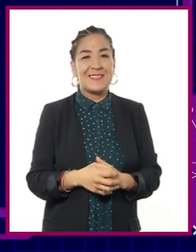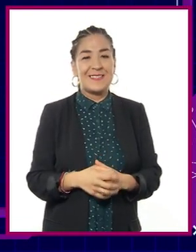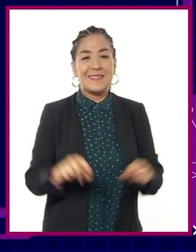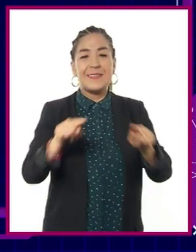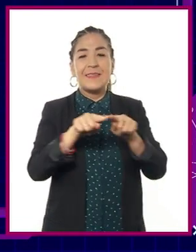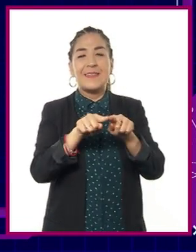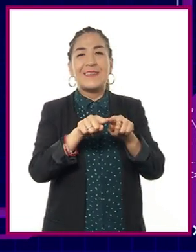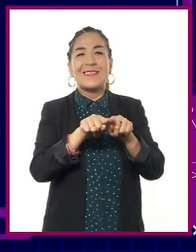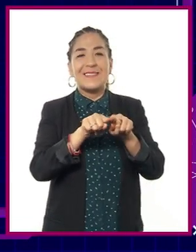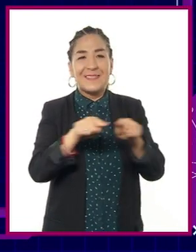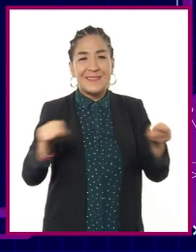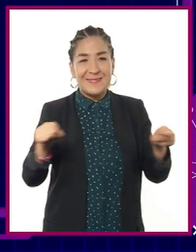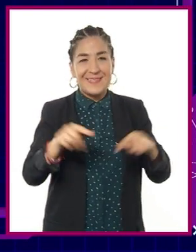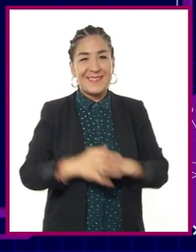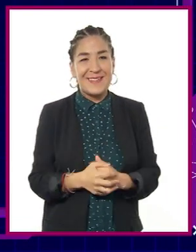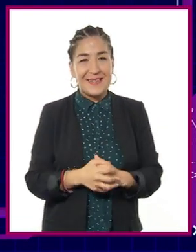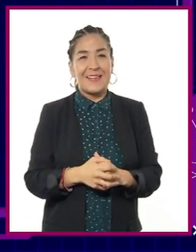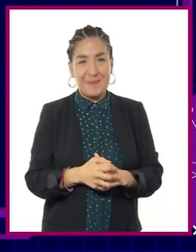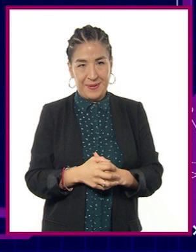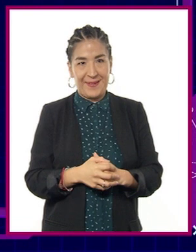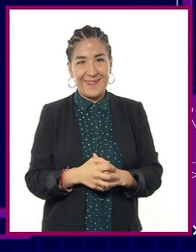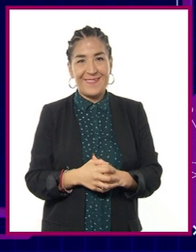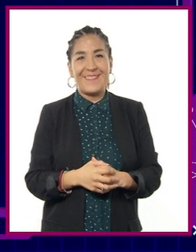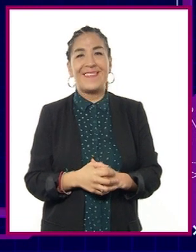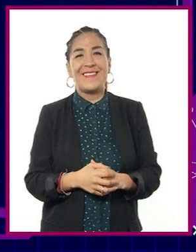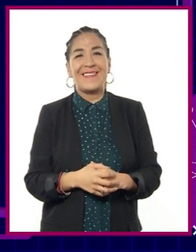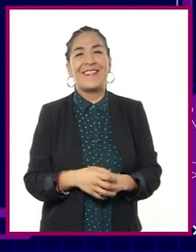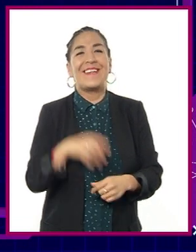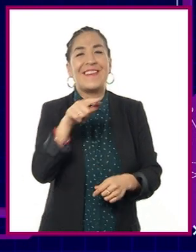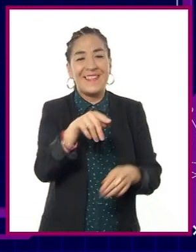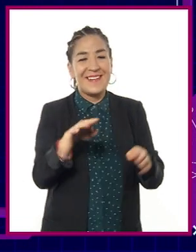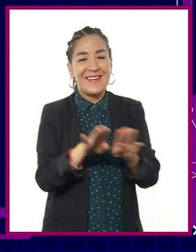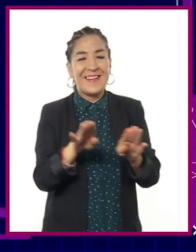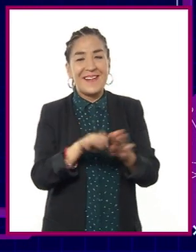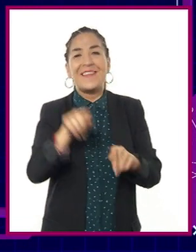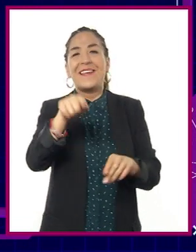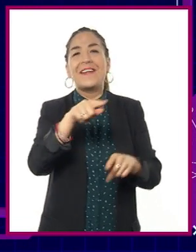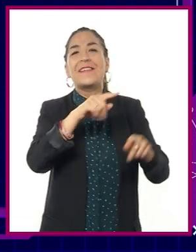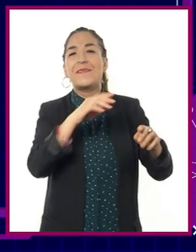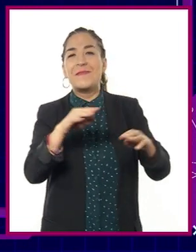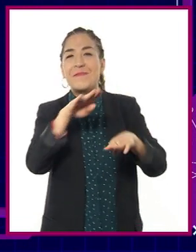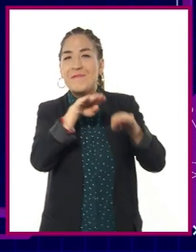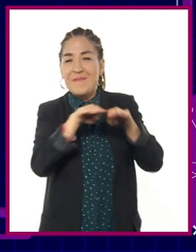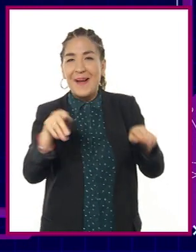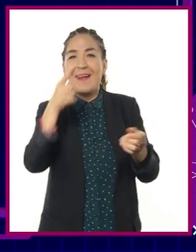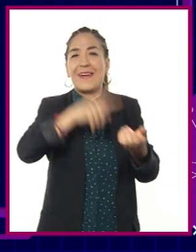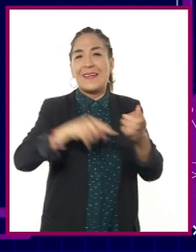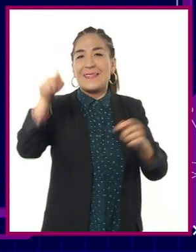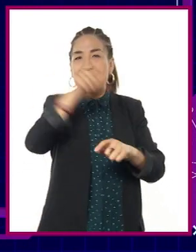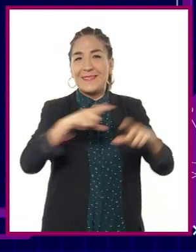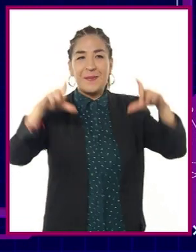elemento es del decágono y qué elemento de la circunferencia?